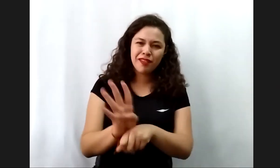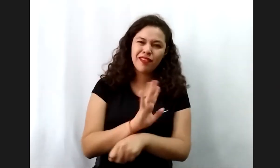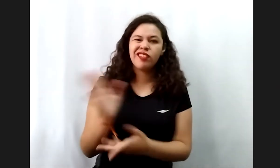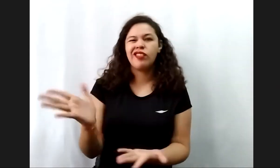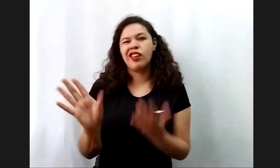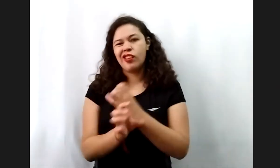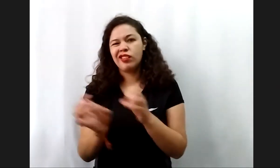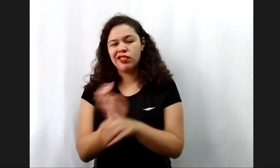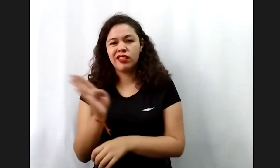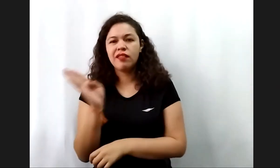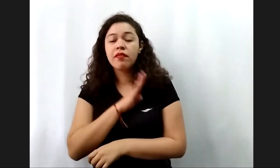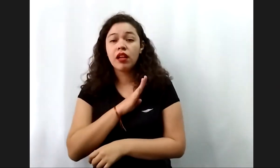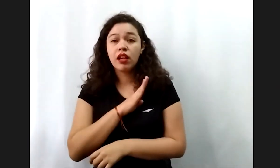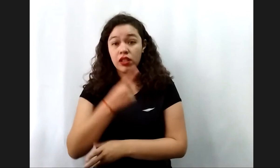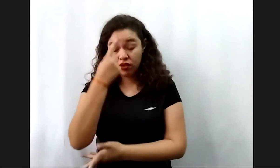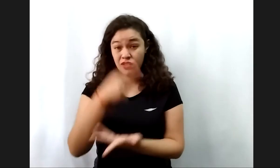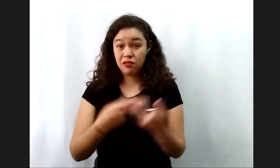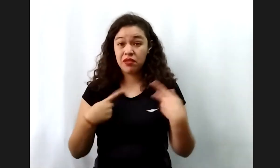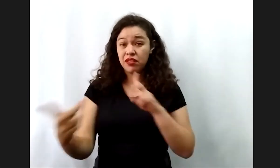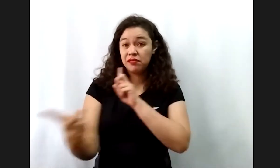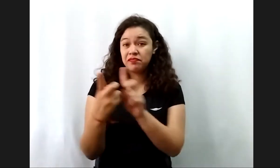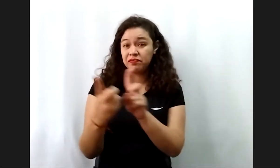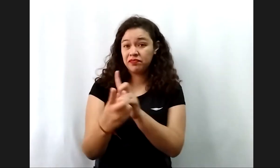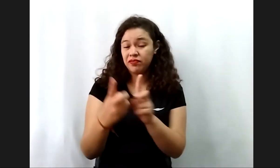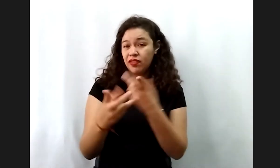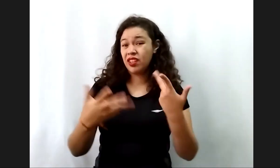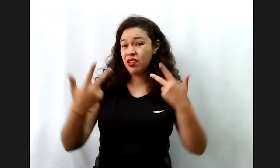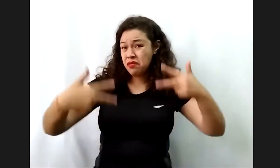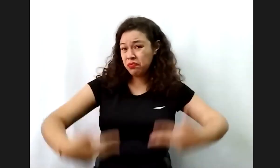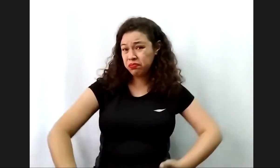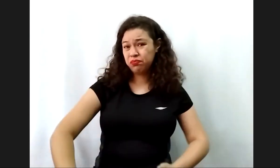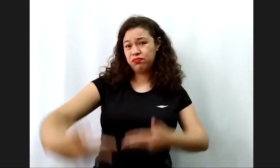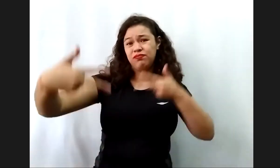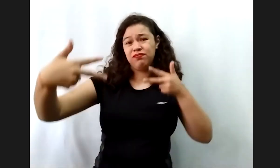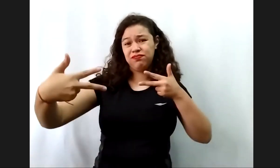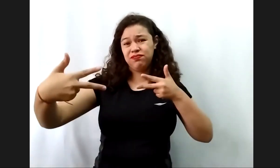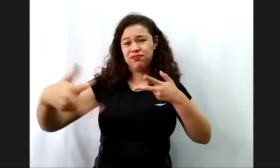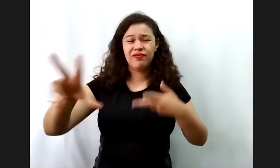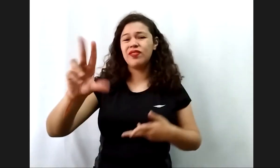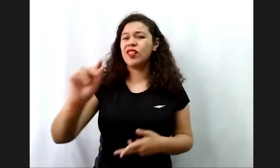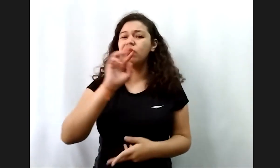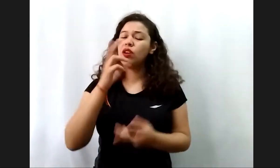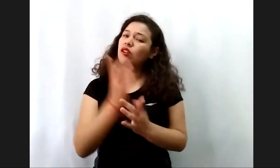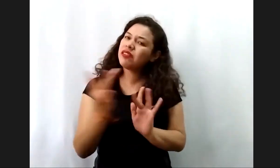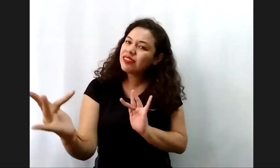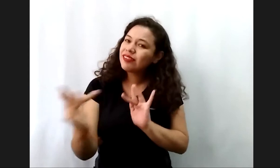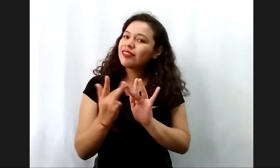Yo prefiero la conexión directa con la gente y no a través de una pantalla, ¿no?